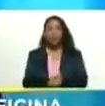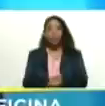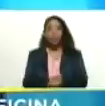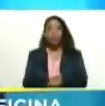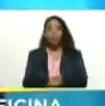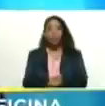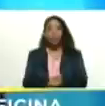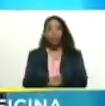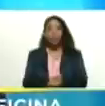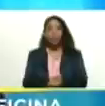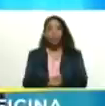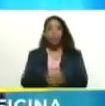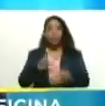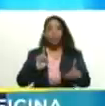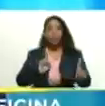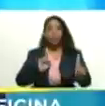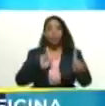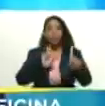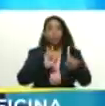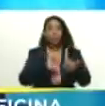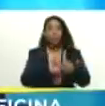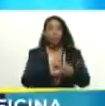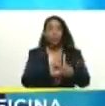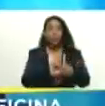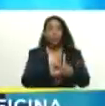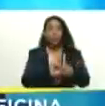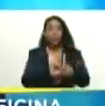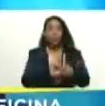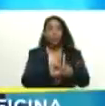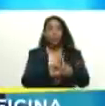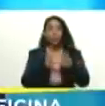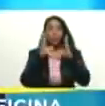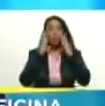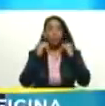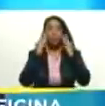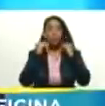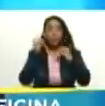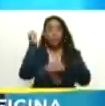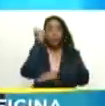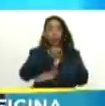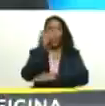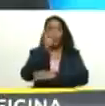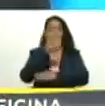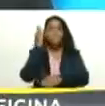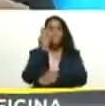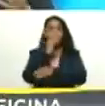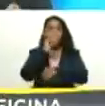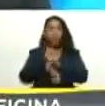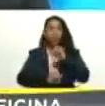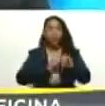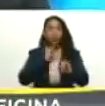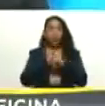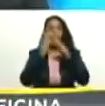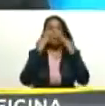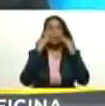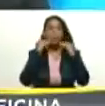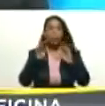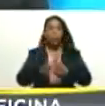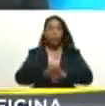para acercar la experiencia de la Fiscalía de la Corte Penal Internacional, su experiencia